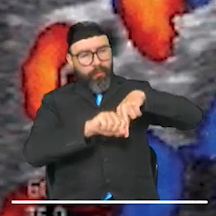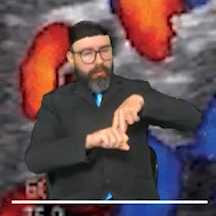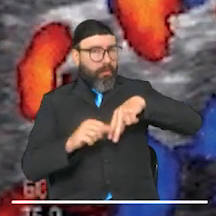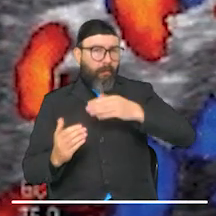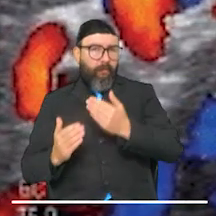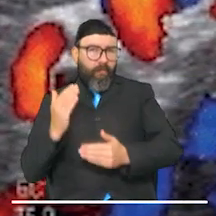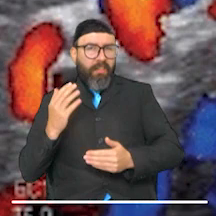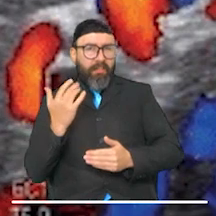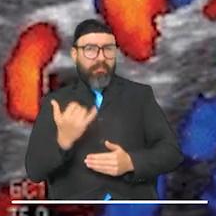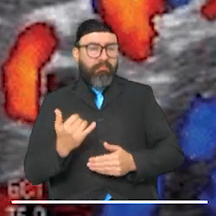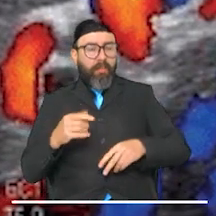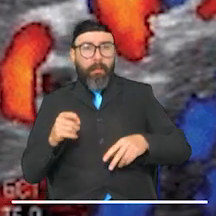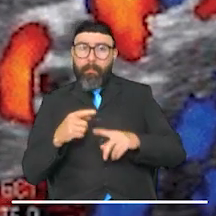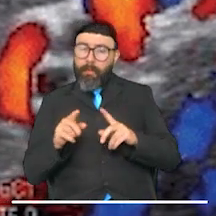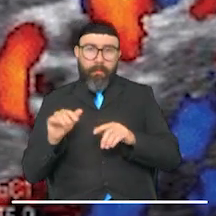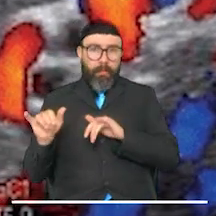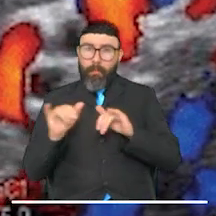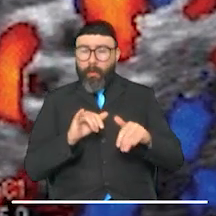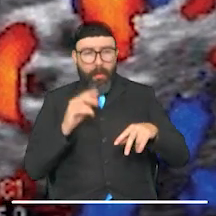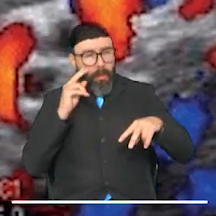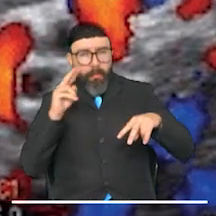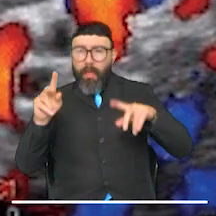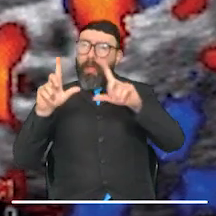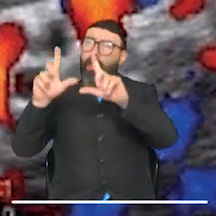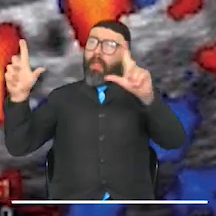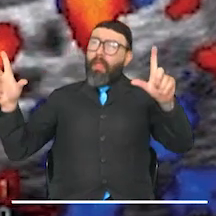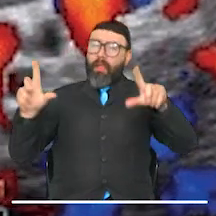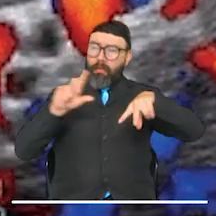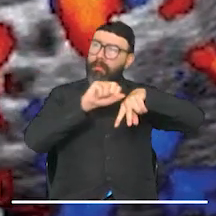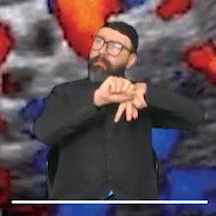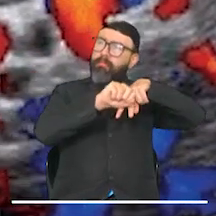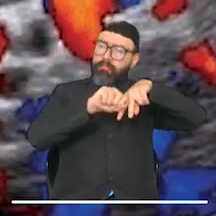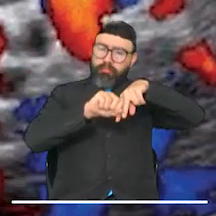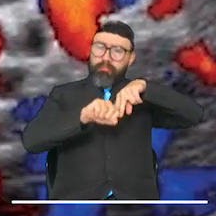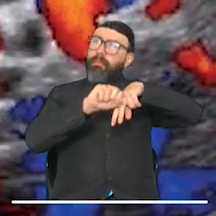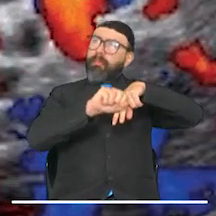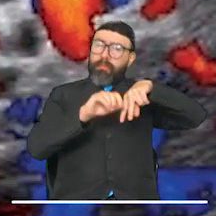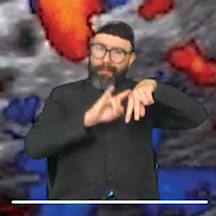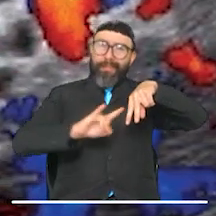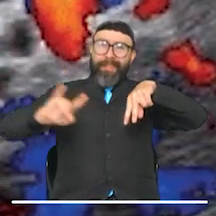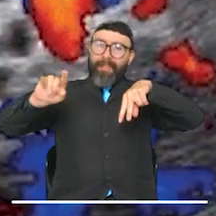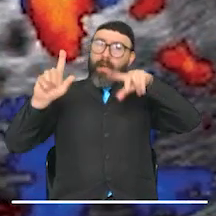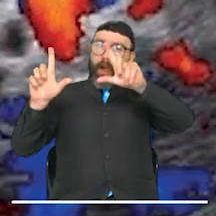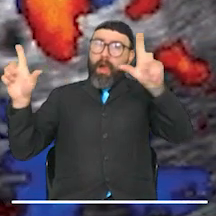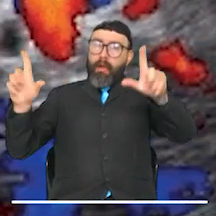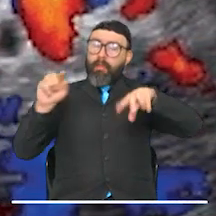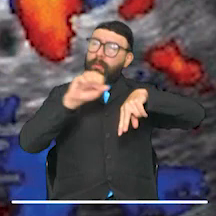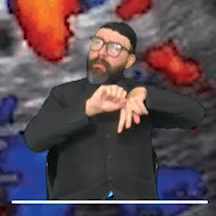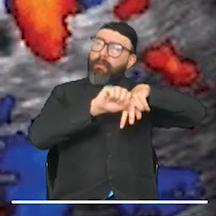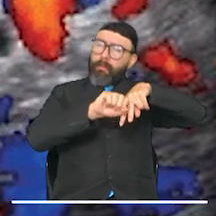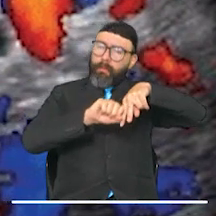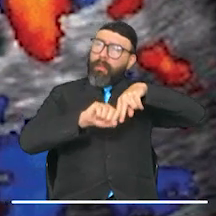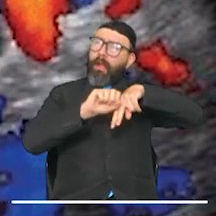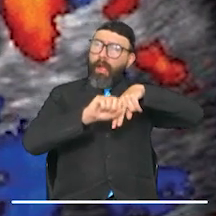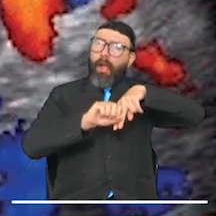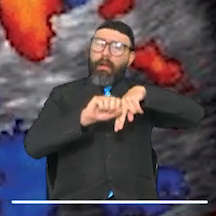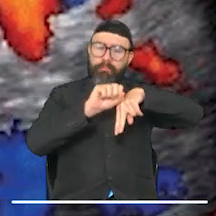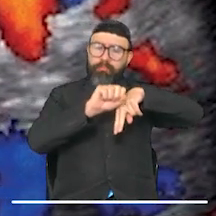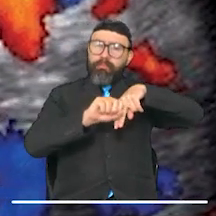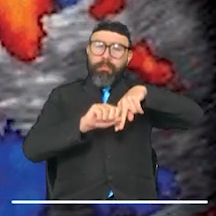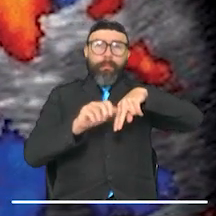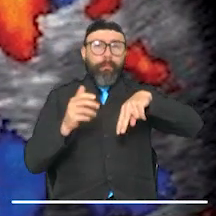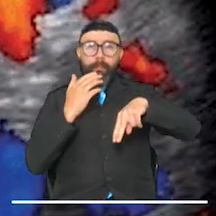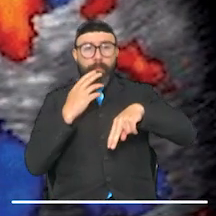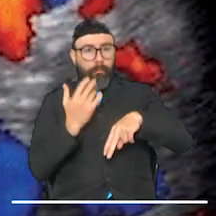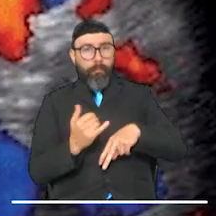pero con la misma calidad de imagen y la misma versatilidad para la realización de los estudios vasculares la ecografía es un método no invasivo